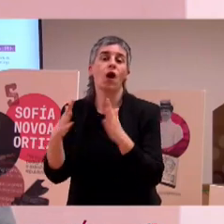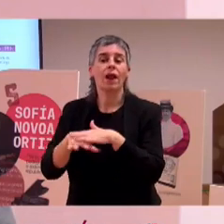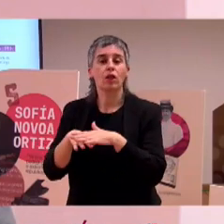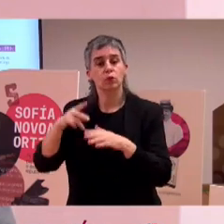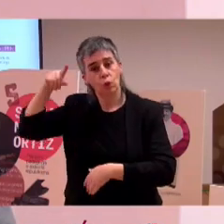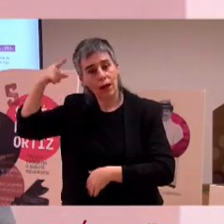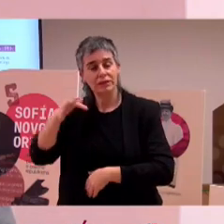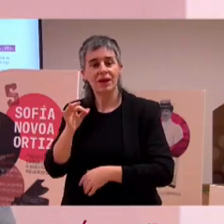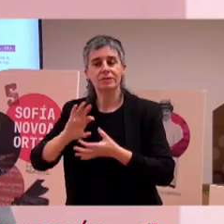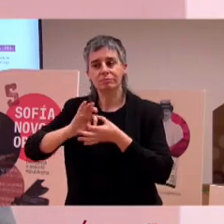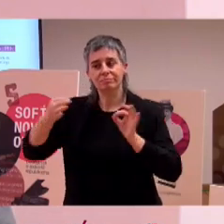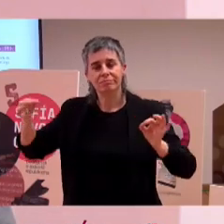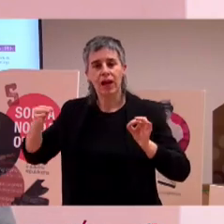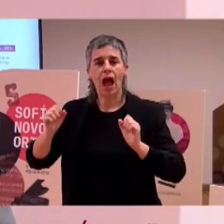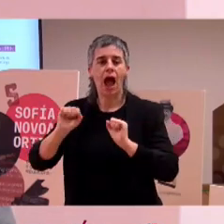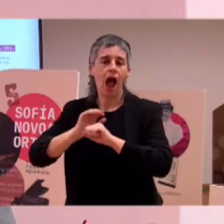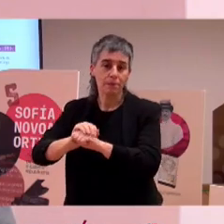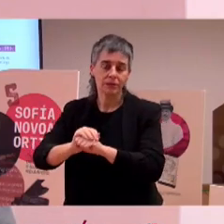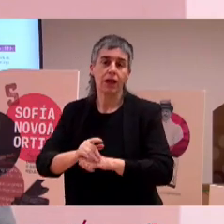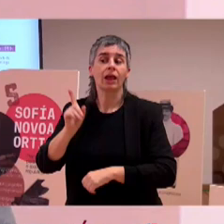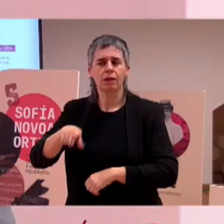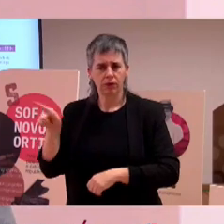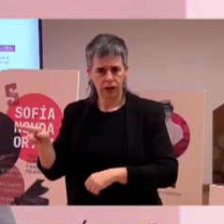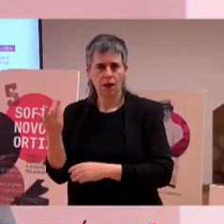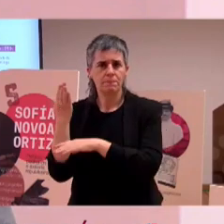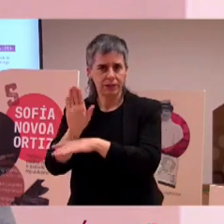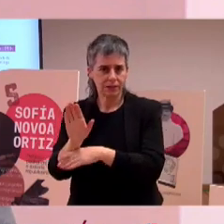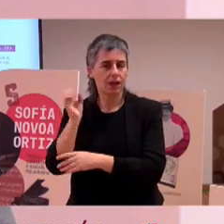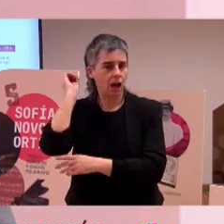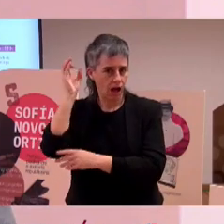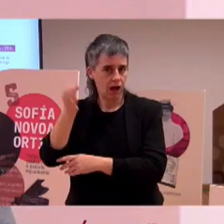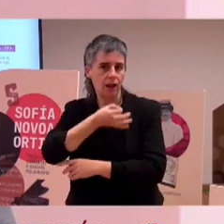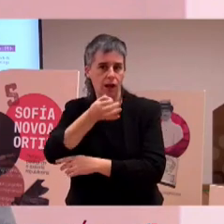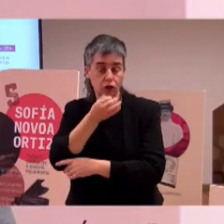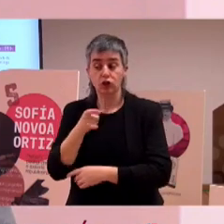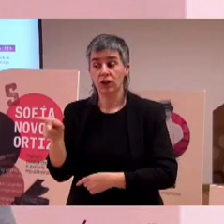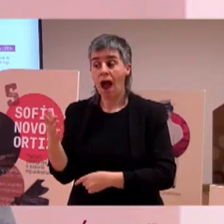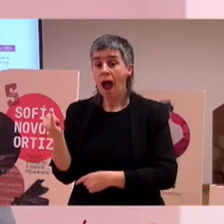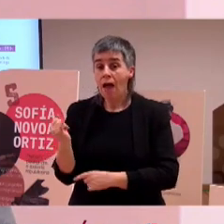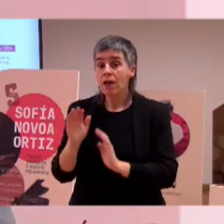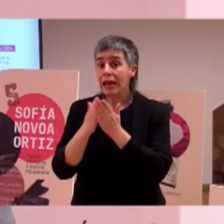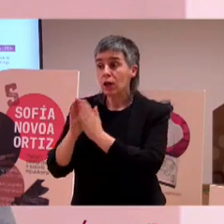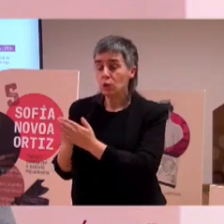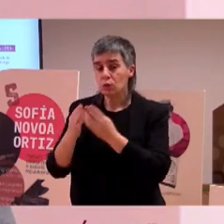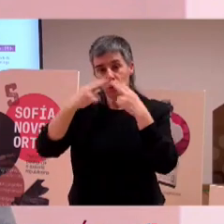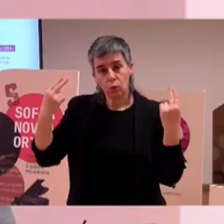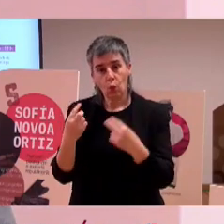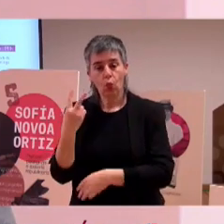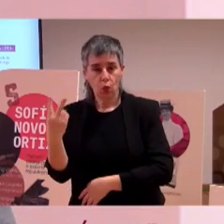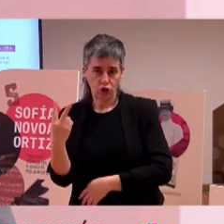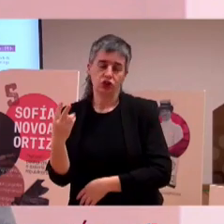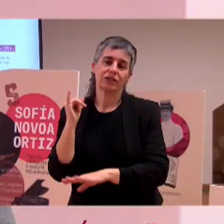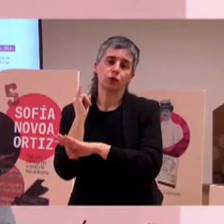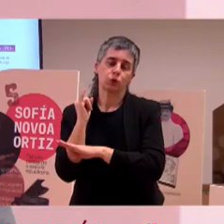e de ter presentado tamén relatorios en diversas ocasións. Conta con dous libros publicados polo Instituto de Estudos